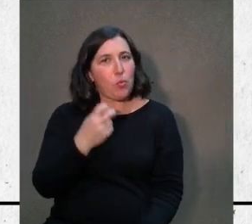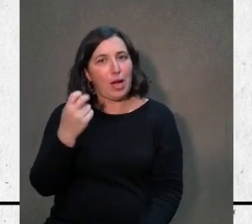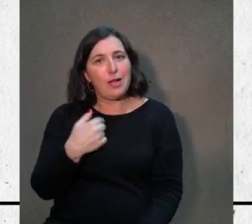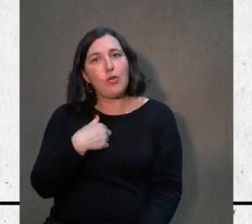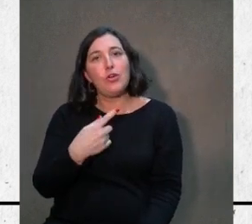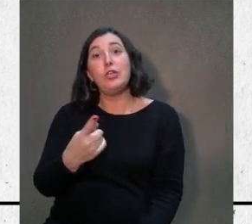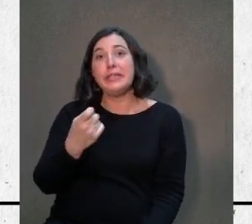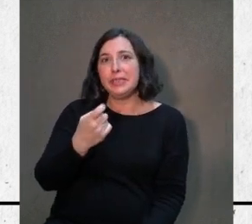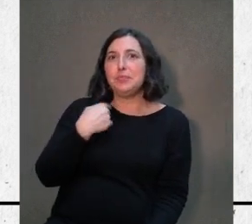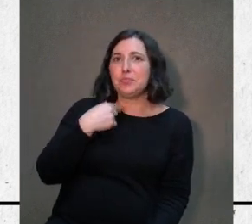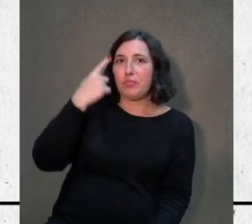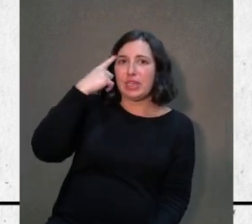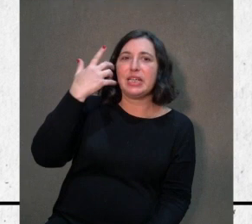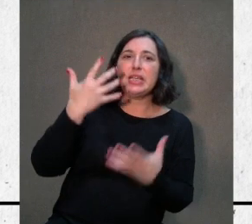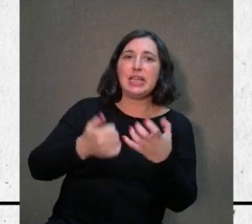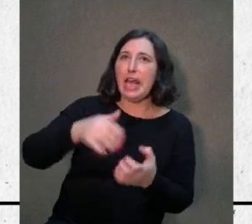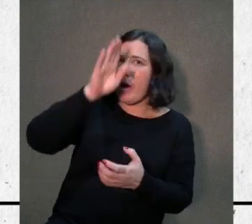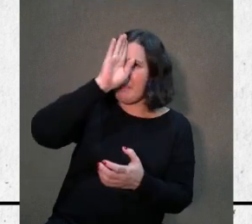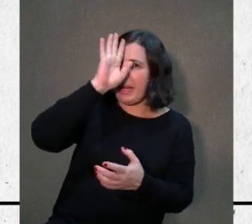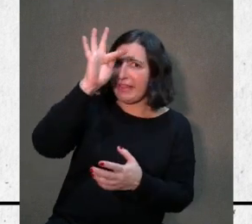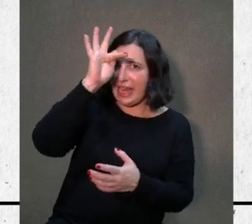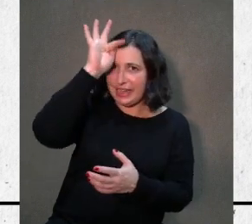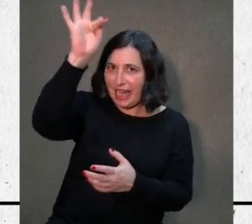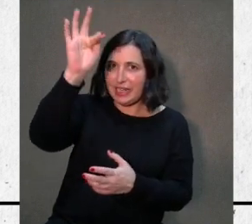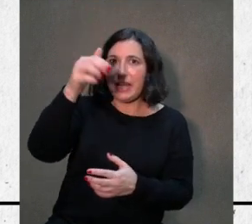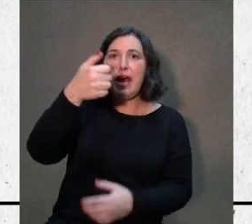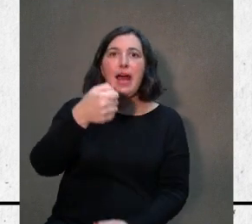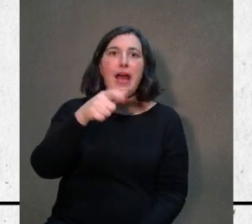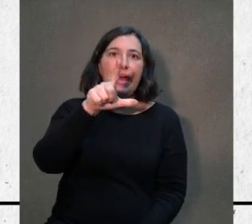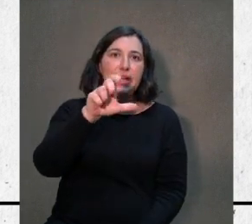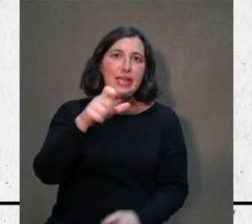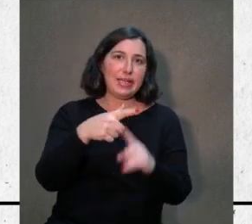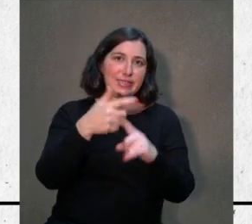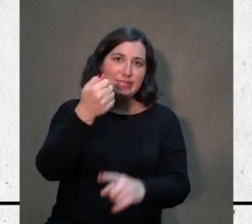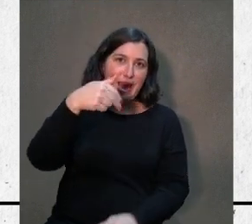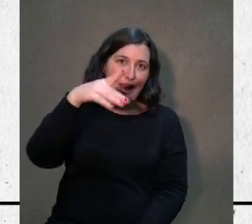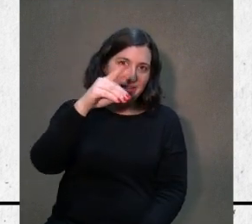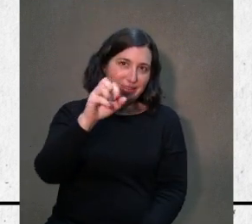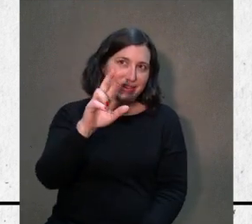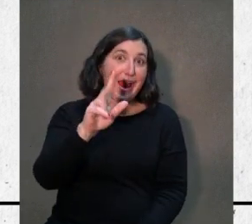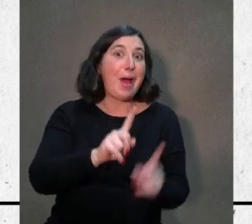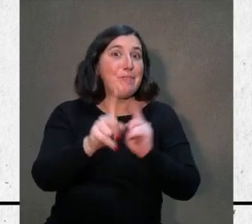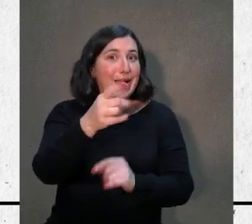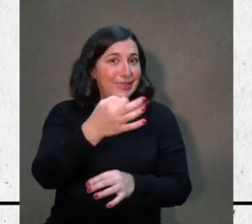buscando, sinceramente siento que estoy, tengo muchas ganas de empezar a hacer técnica de Alexander, Margarita, así que te voy a pedir piques, no sabía que vos.